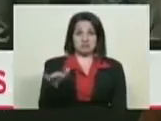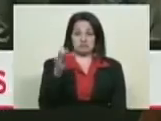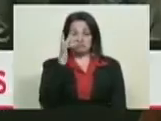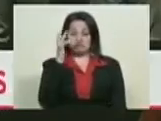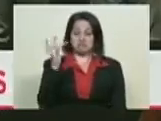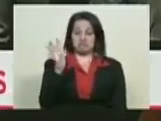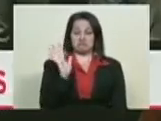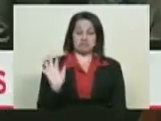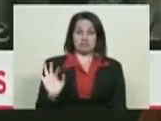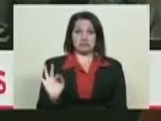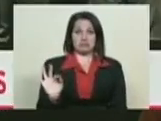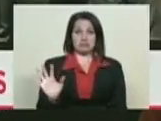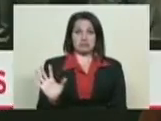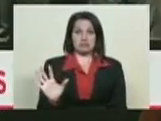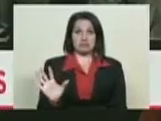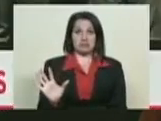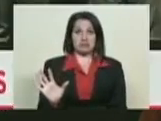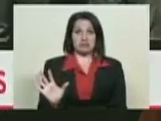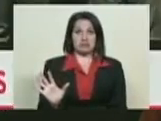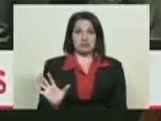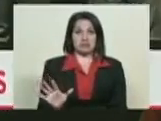Arrogancia.